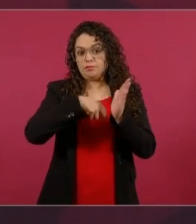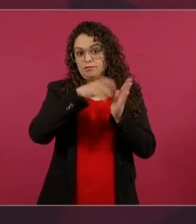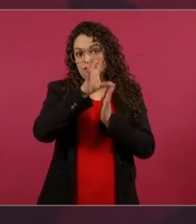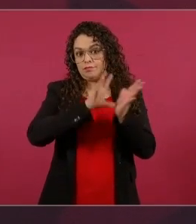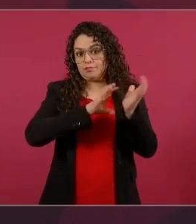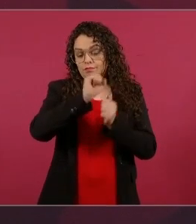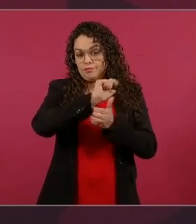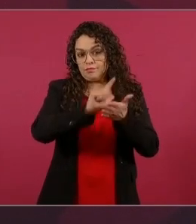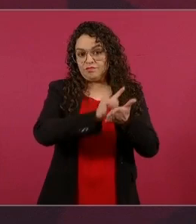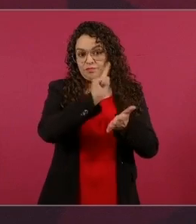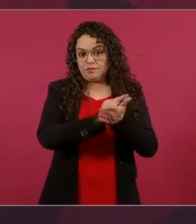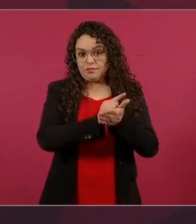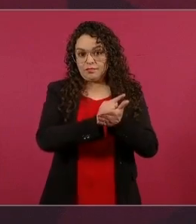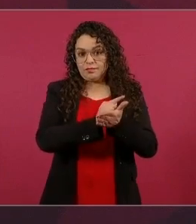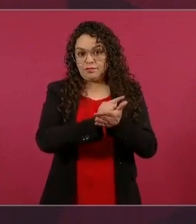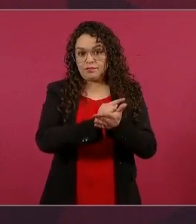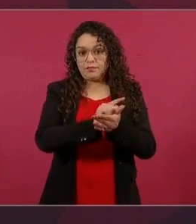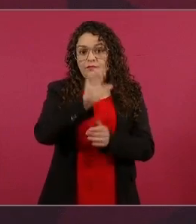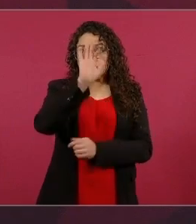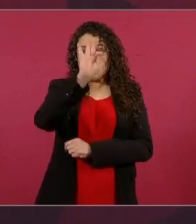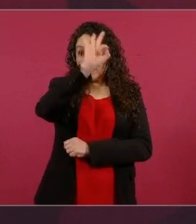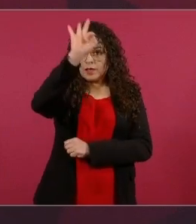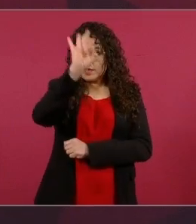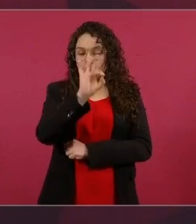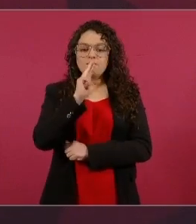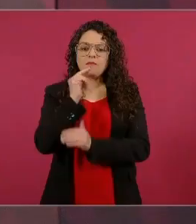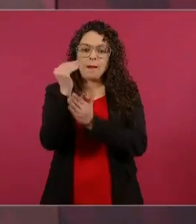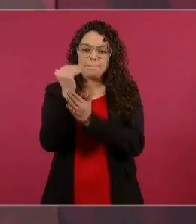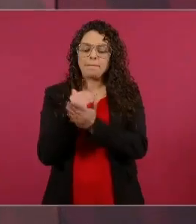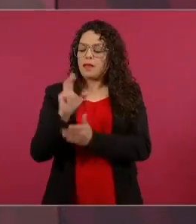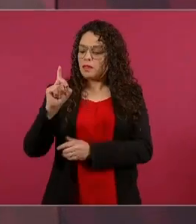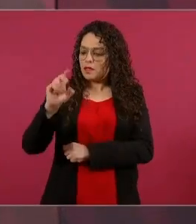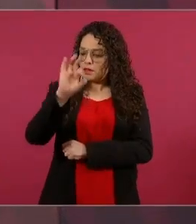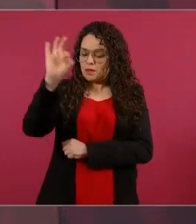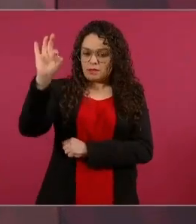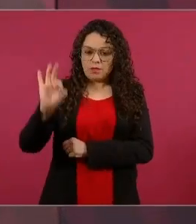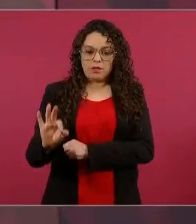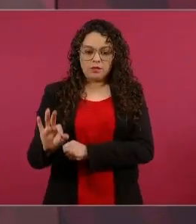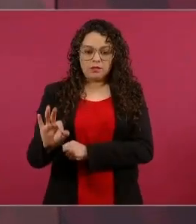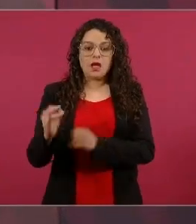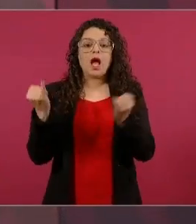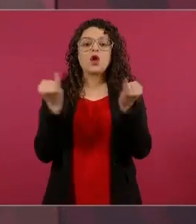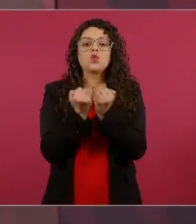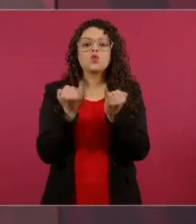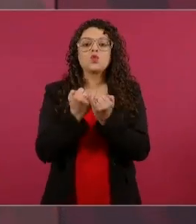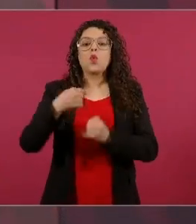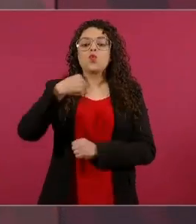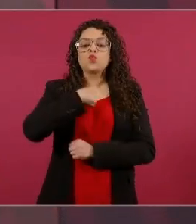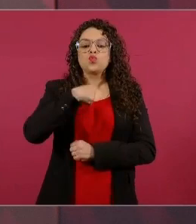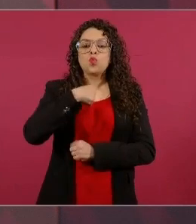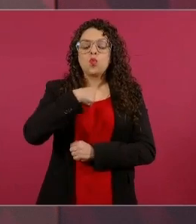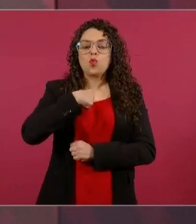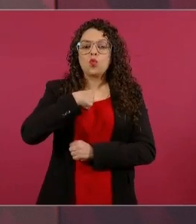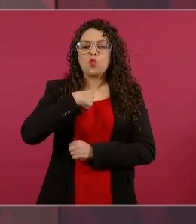30 porque en ese tiempo Igual cuando yo me sometí a la revocación del mandato porque